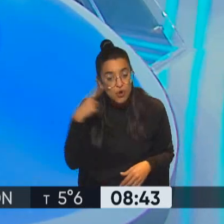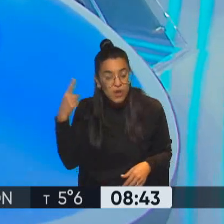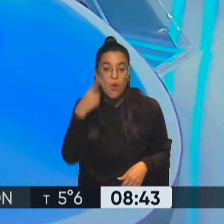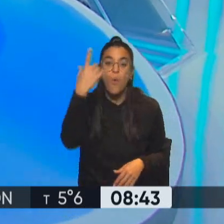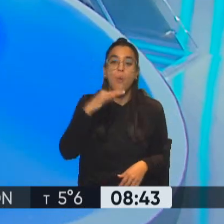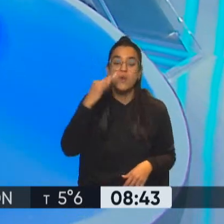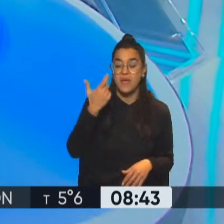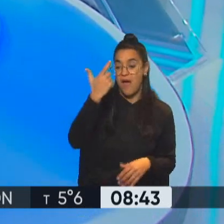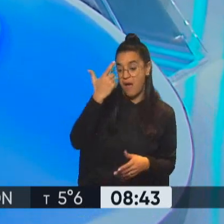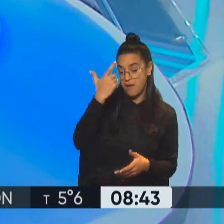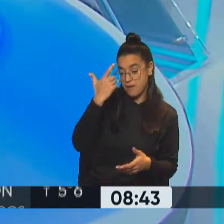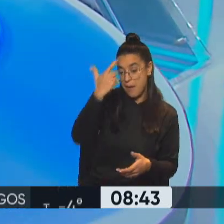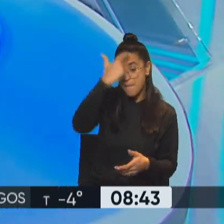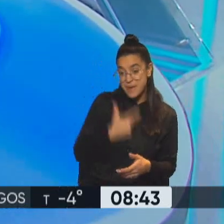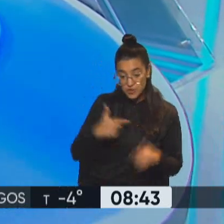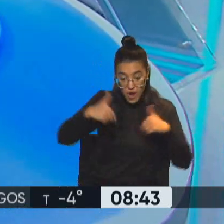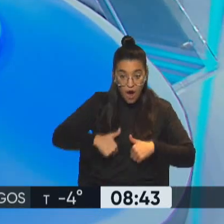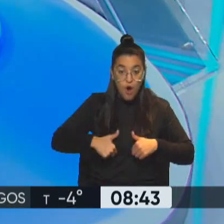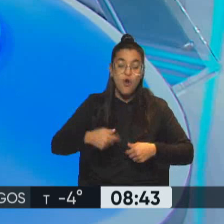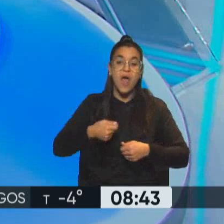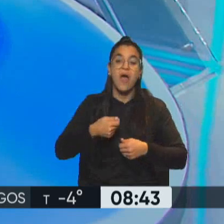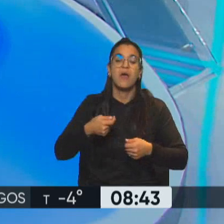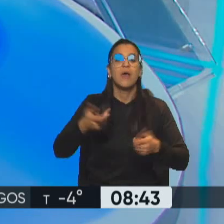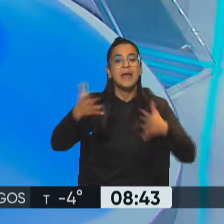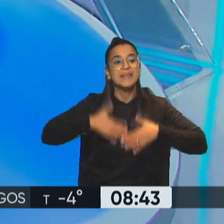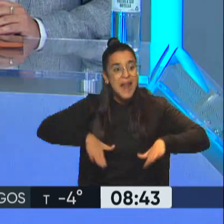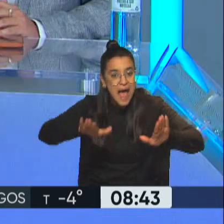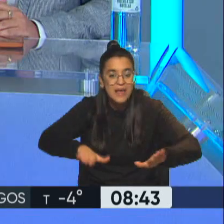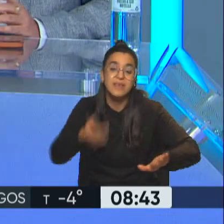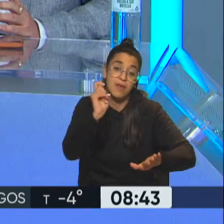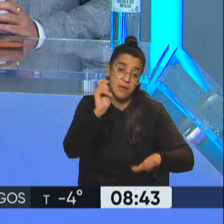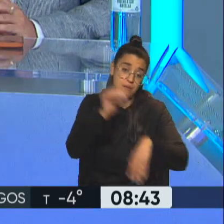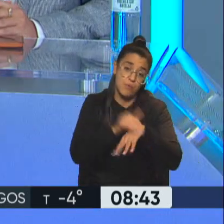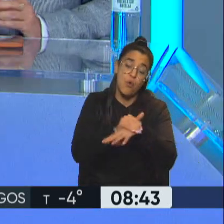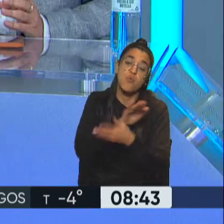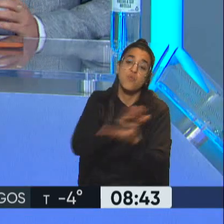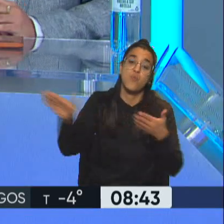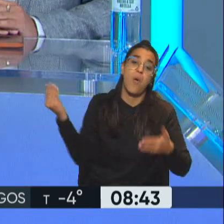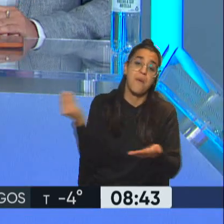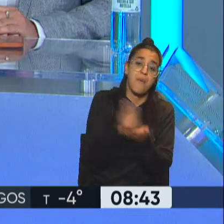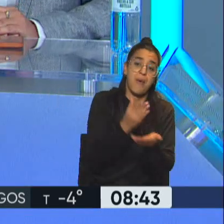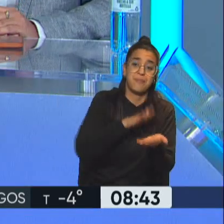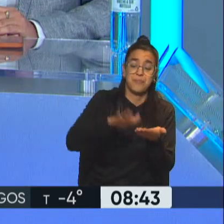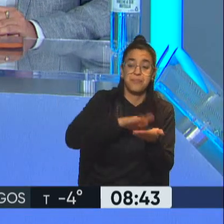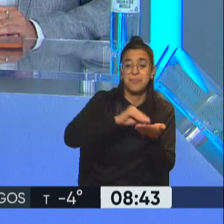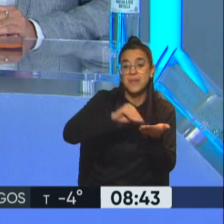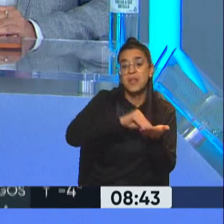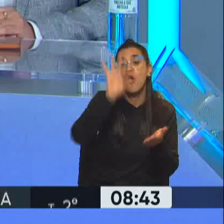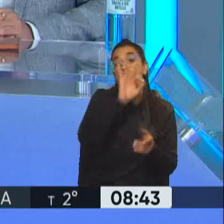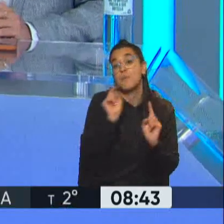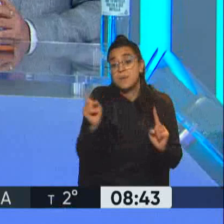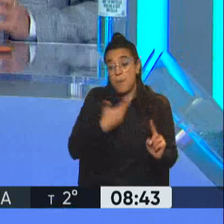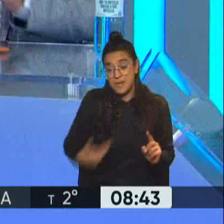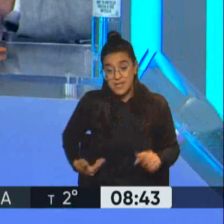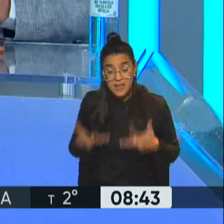única persona que puede traer esa calma en este momento, un día como hoy, con tanta incertidumbre, es la nueva ministra o, en su defecto, el mismo